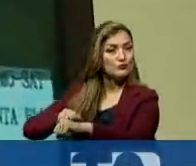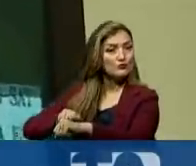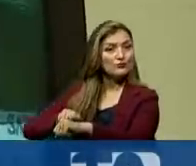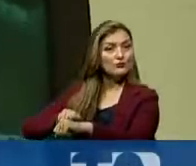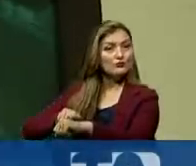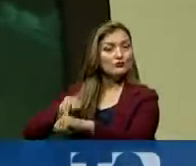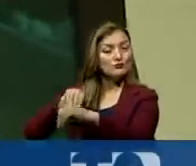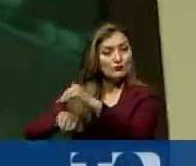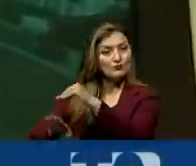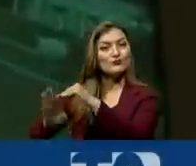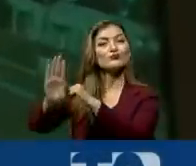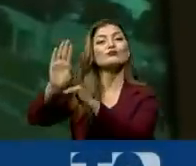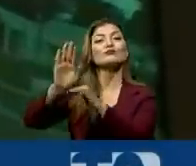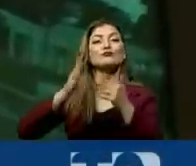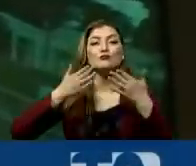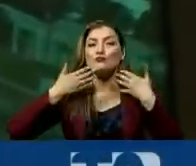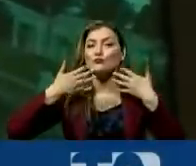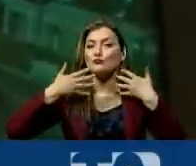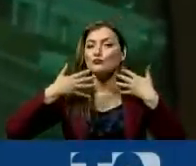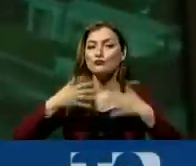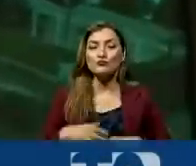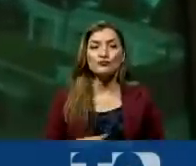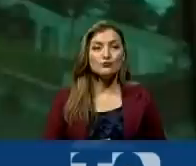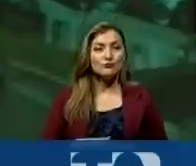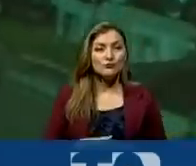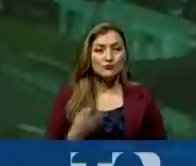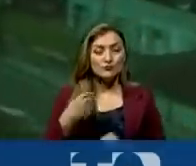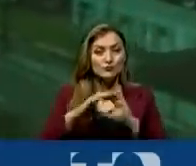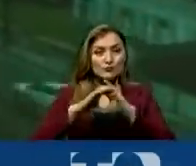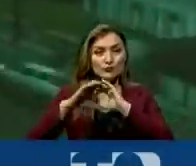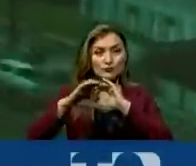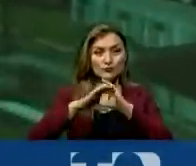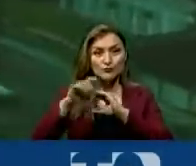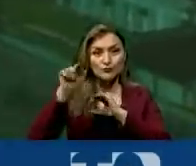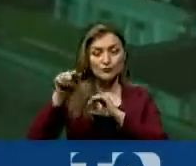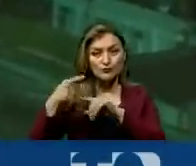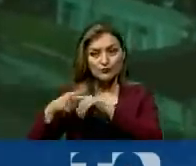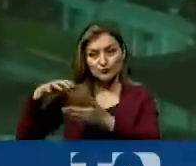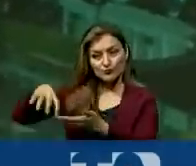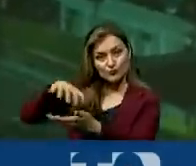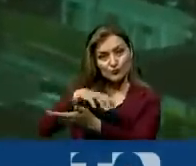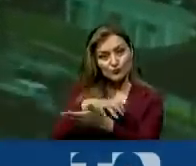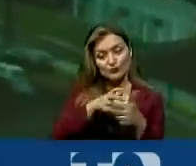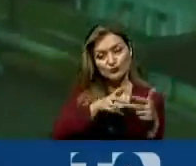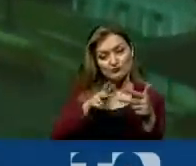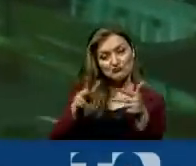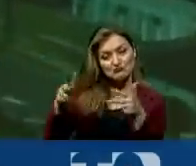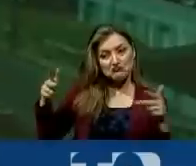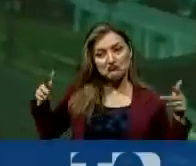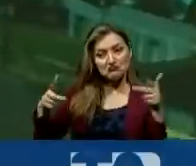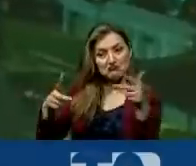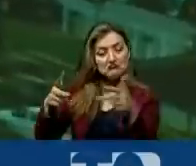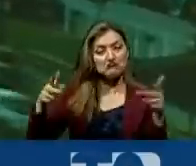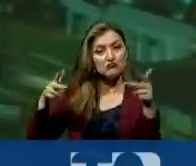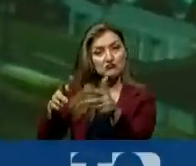hacia la ciudad también usted ve que los buses que provienen de otras provincias están entrando a las terminales terrestres